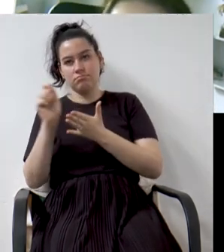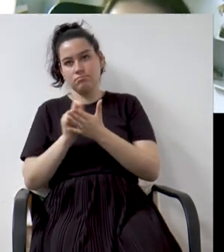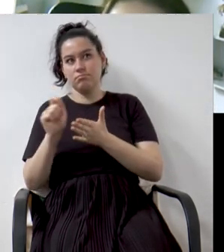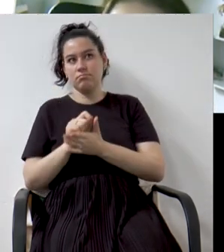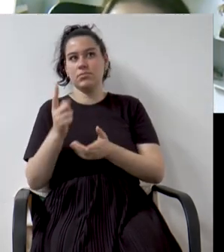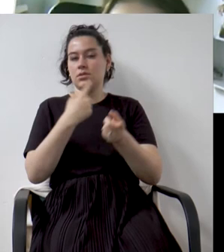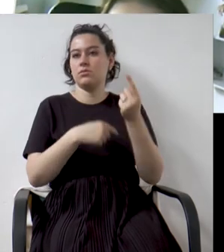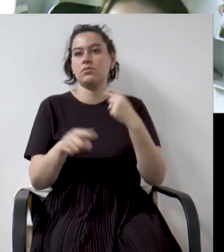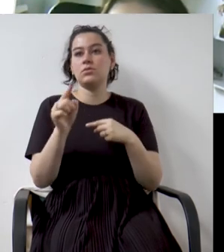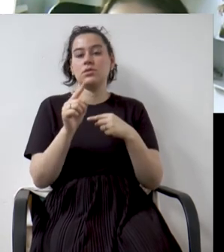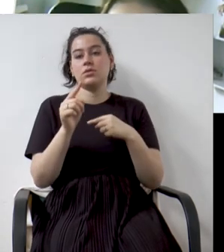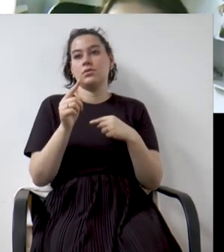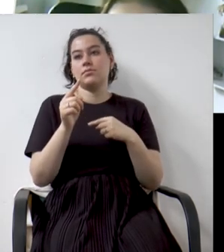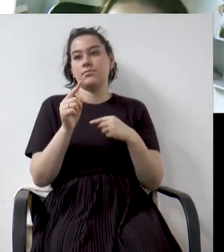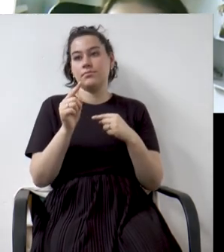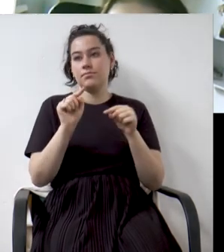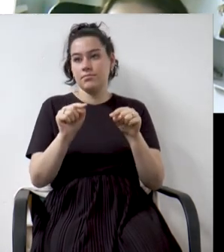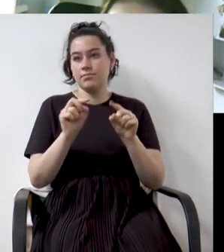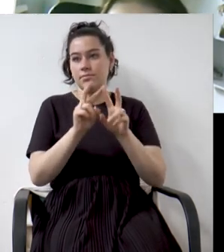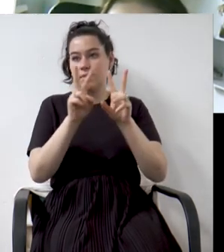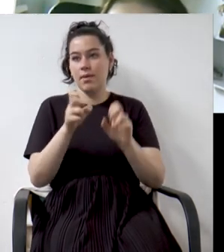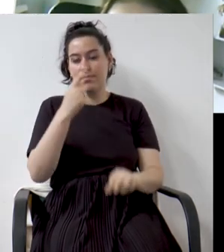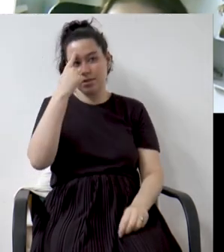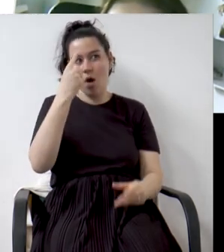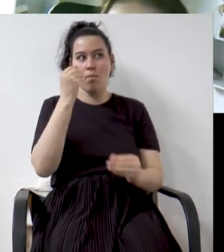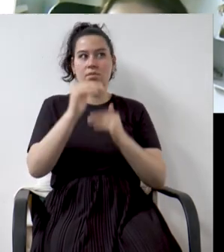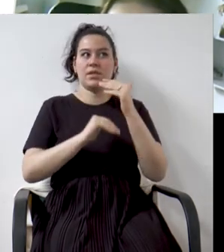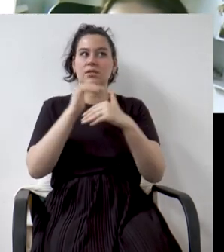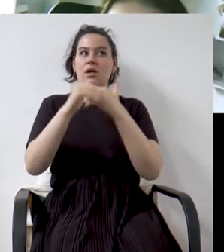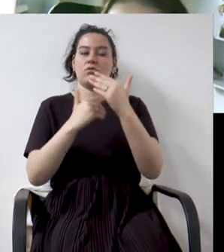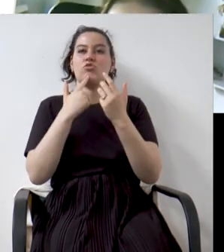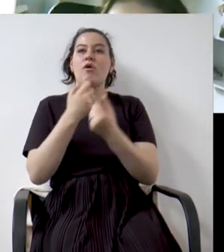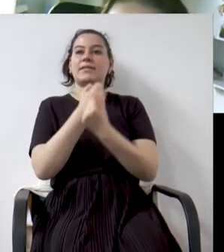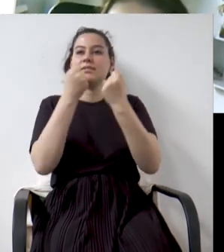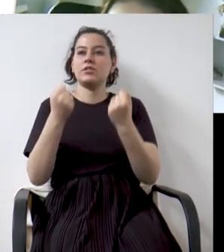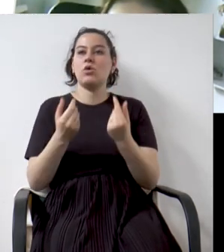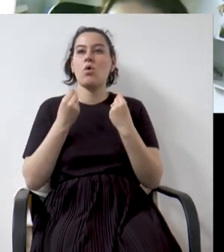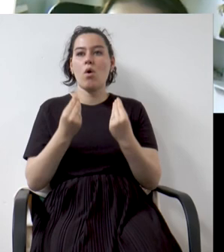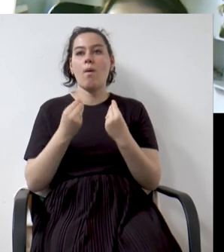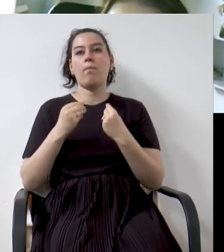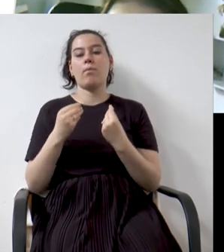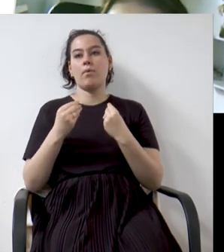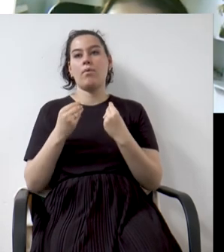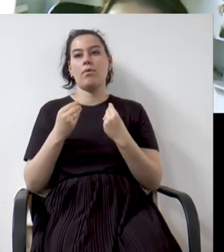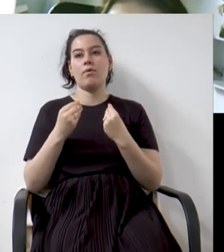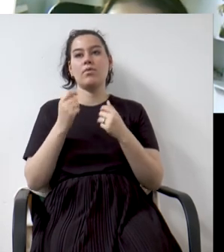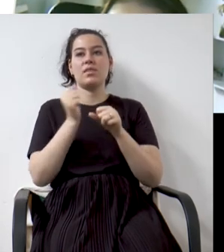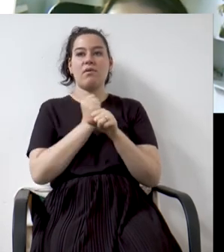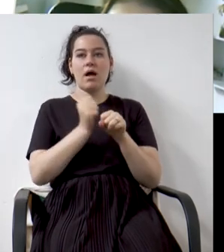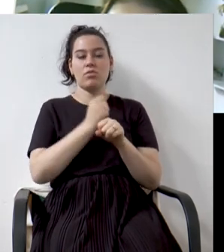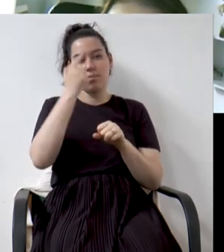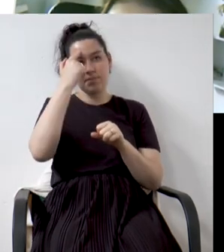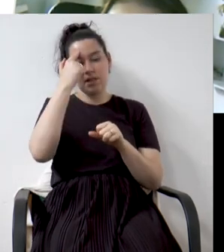Entonces, nada, sobre todo esto, ¿no? El pensar el desarrollo de la extensión, ¿cómo están pensando, trabajando el desarrollo